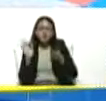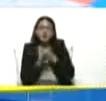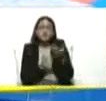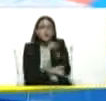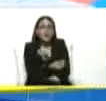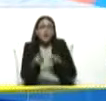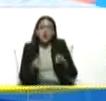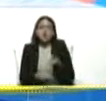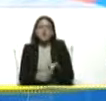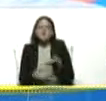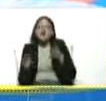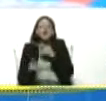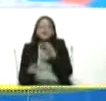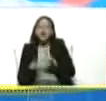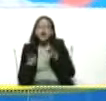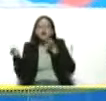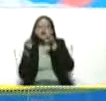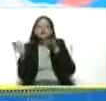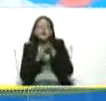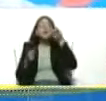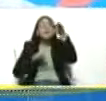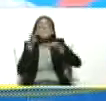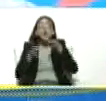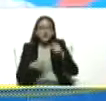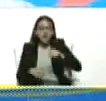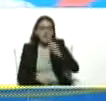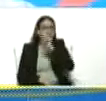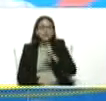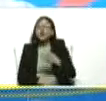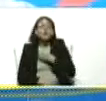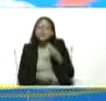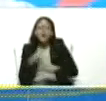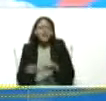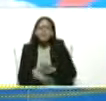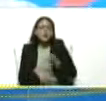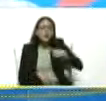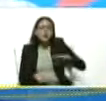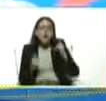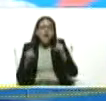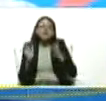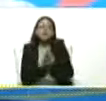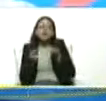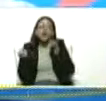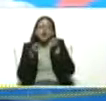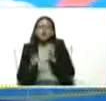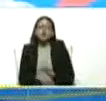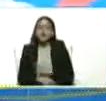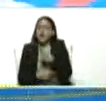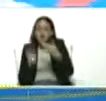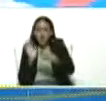batalla político, ideológico, para golpes de Estado. Más nunca.